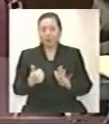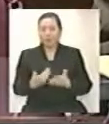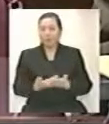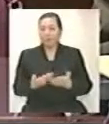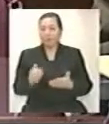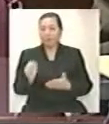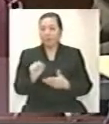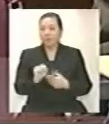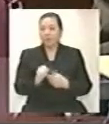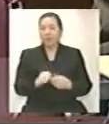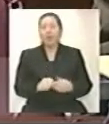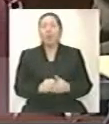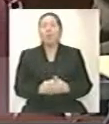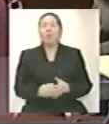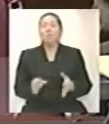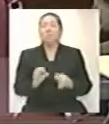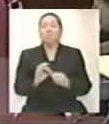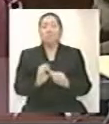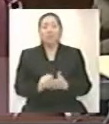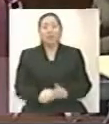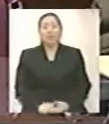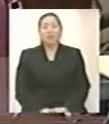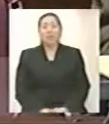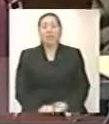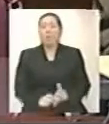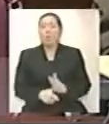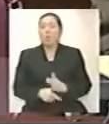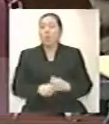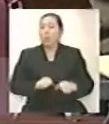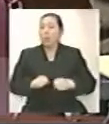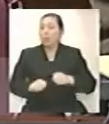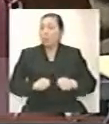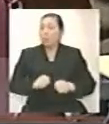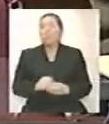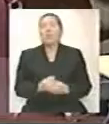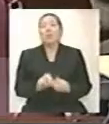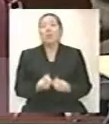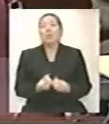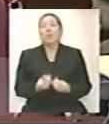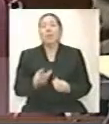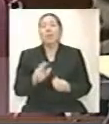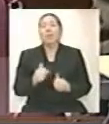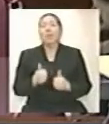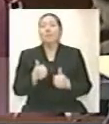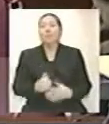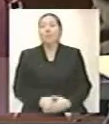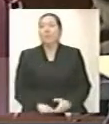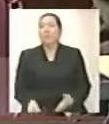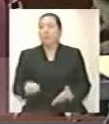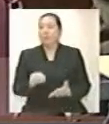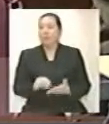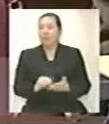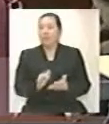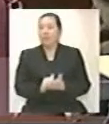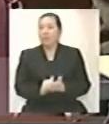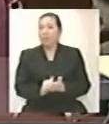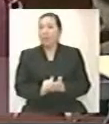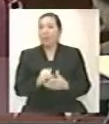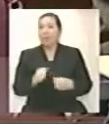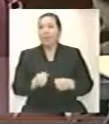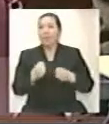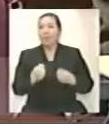revista Socialismo y Liberación, milita en nuevos movimientos revolucionarios como el MIR y es amigo de Vanguardia